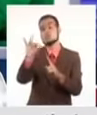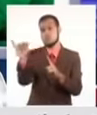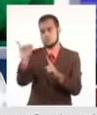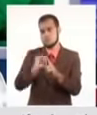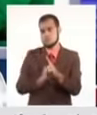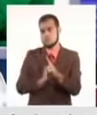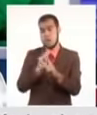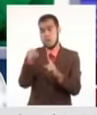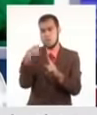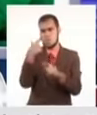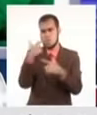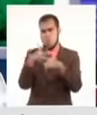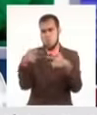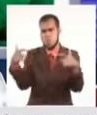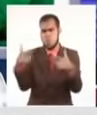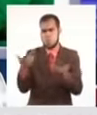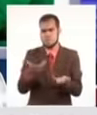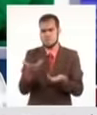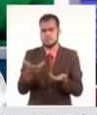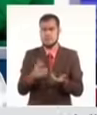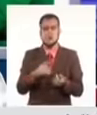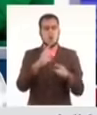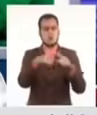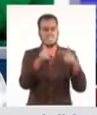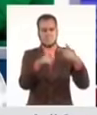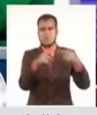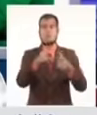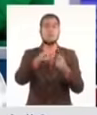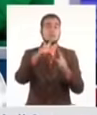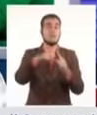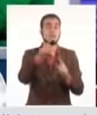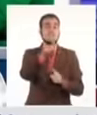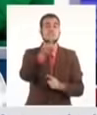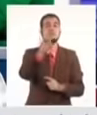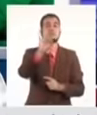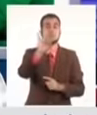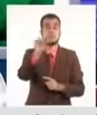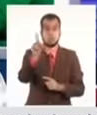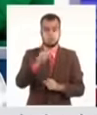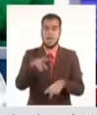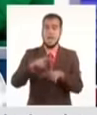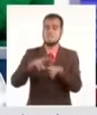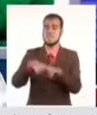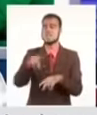alarmante. Guantánamo 171, La Habana 108,